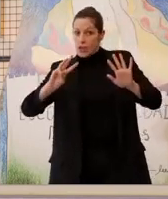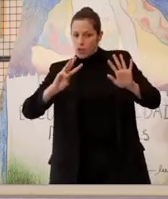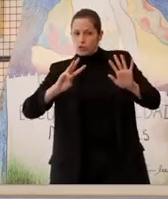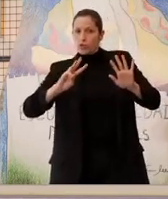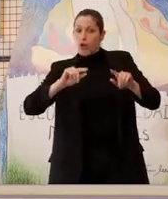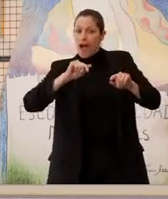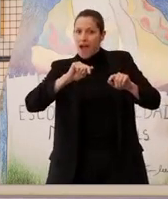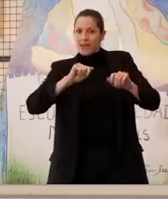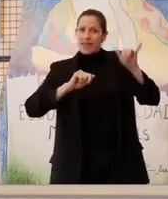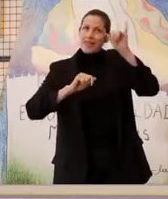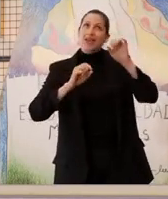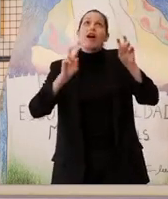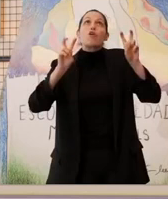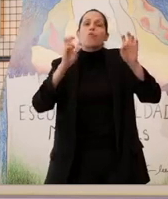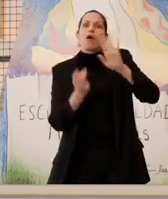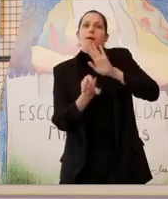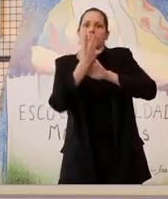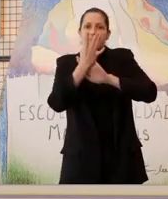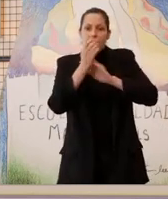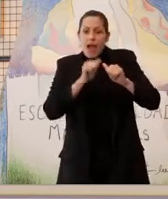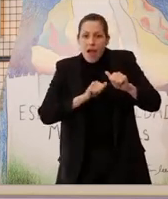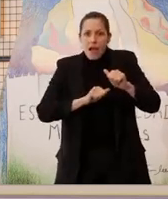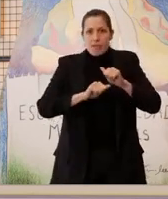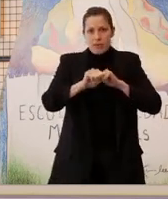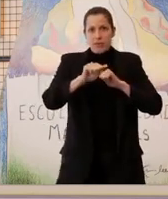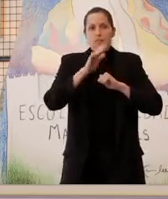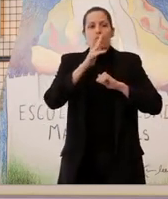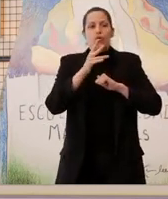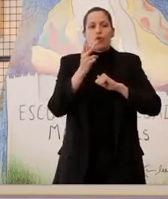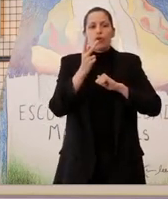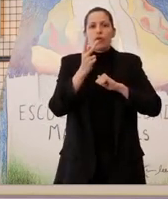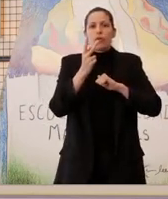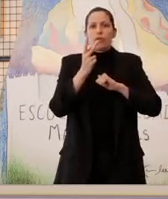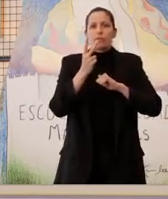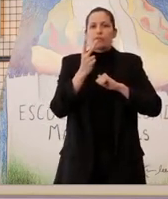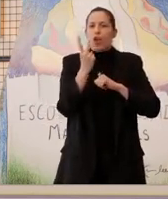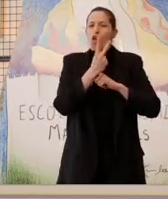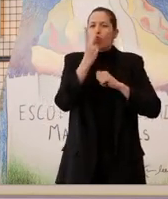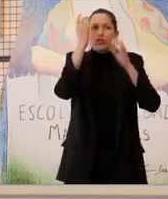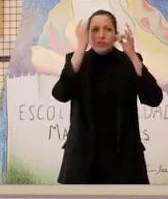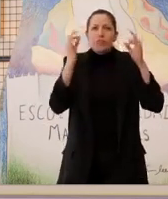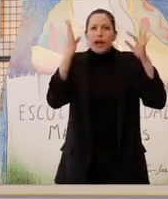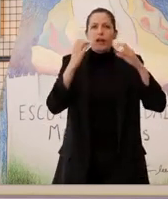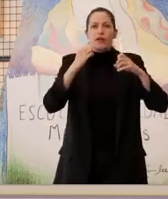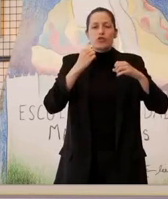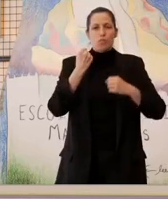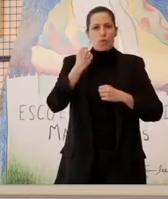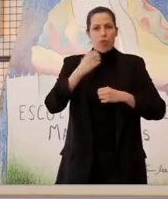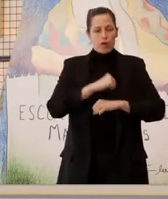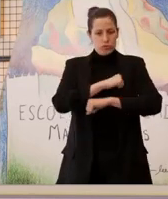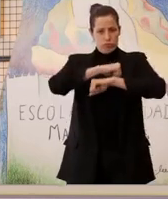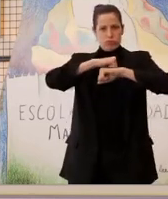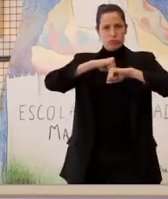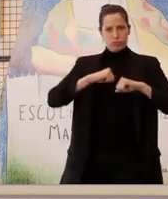una izquierda que va a nacer asentada sobre dos imaginarios muy poderosos uno es el imaginario de la igualdad